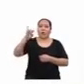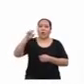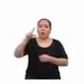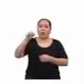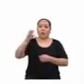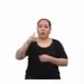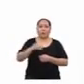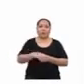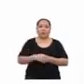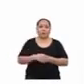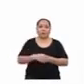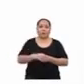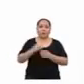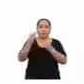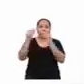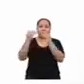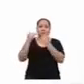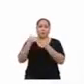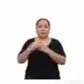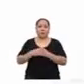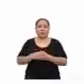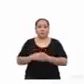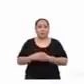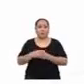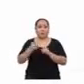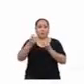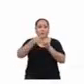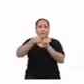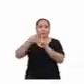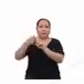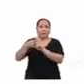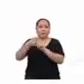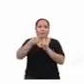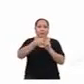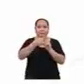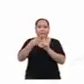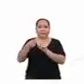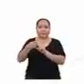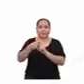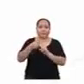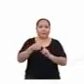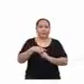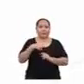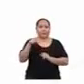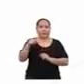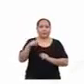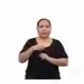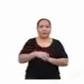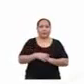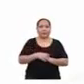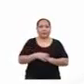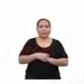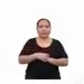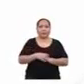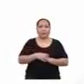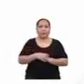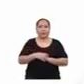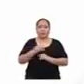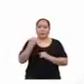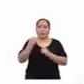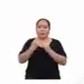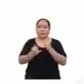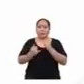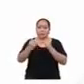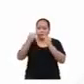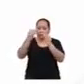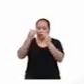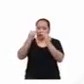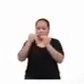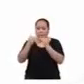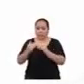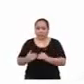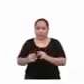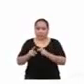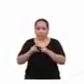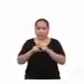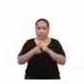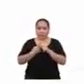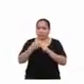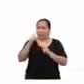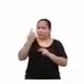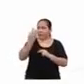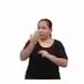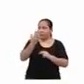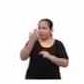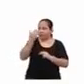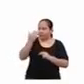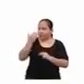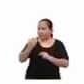absolutas. En ese caso, sumamos los valores de las frecuencias absolutas hasta la fila que se quiere, siempre empezando desde la